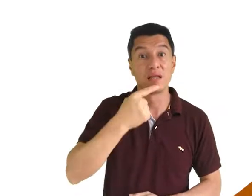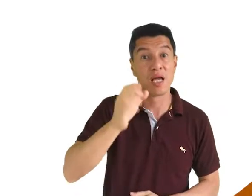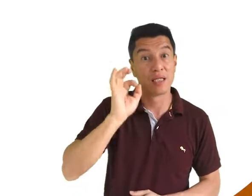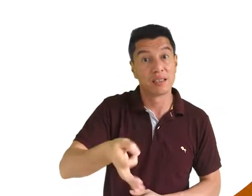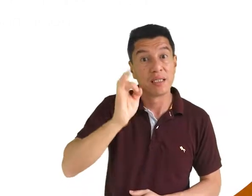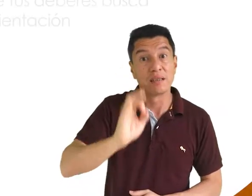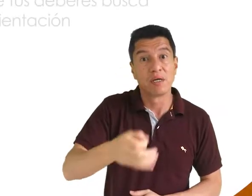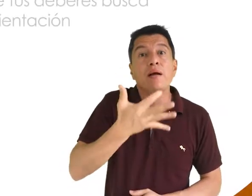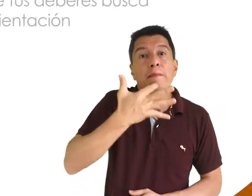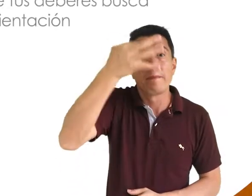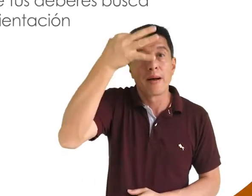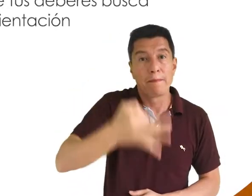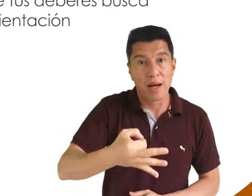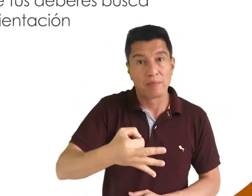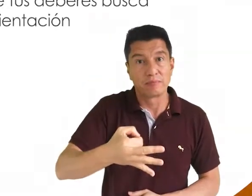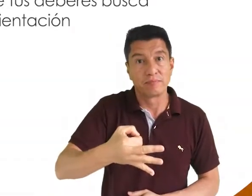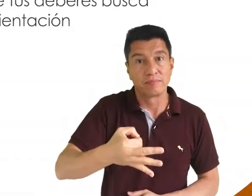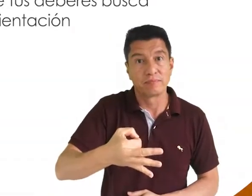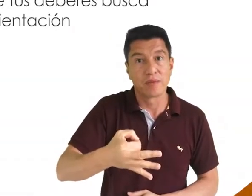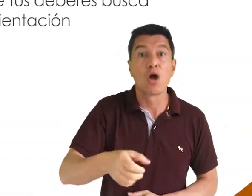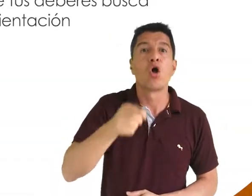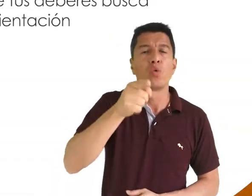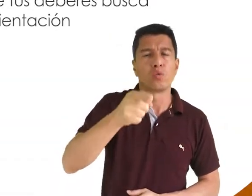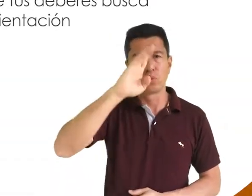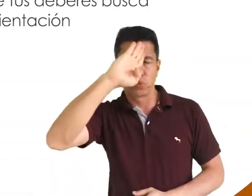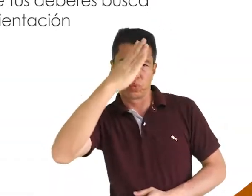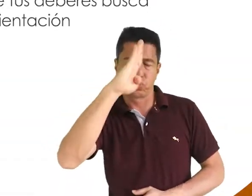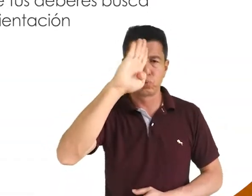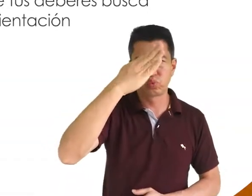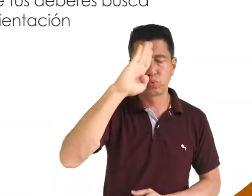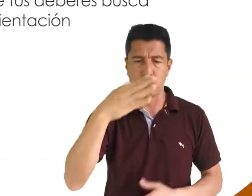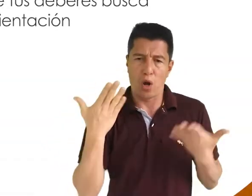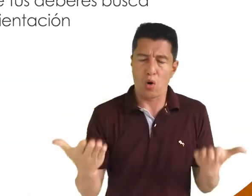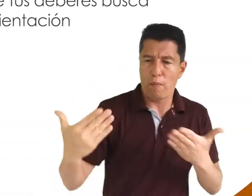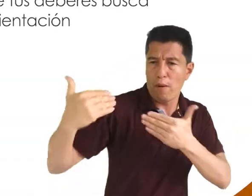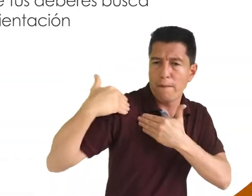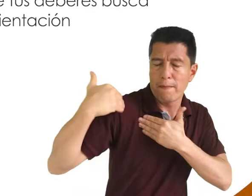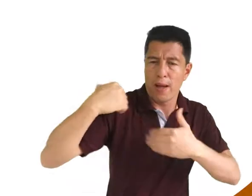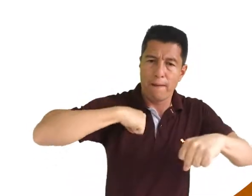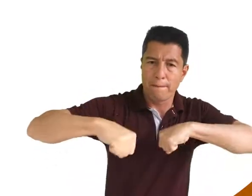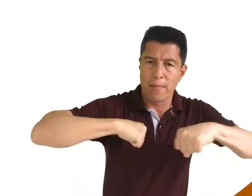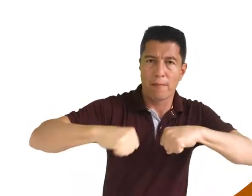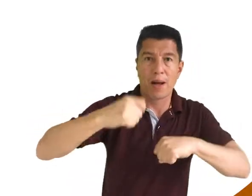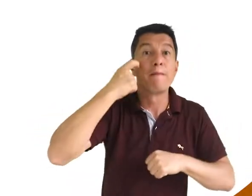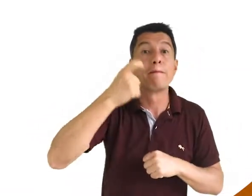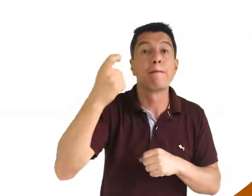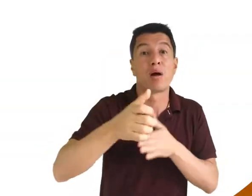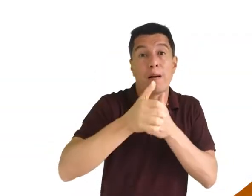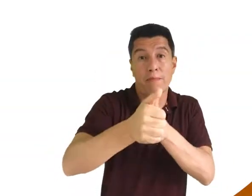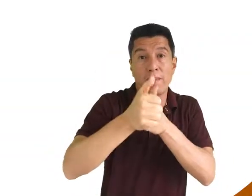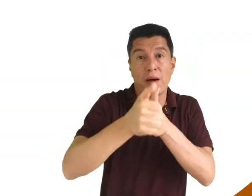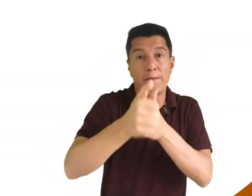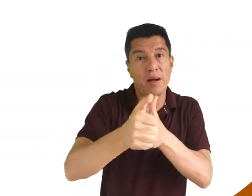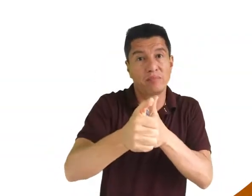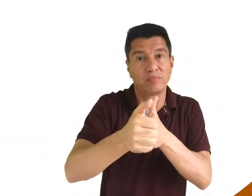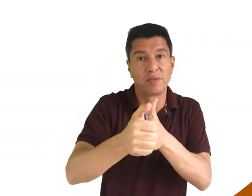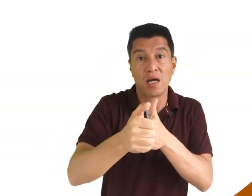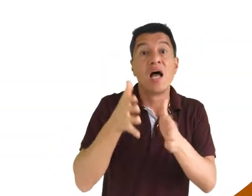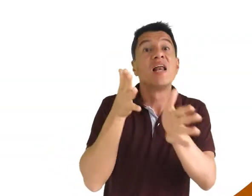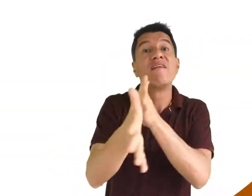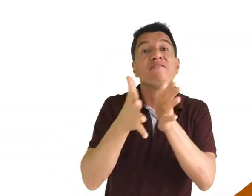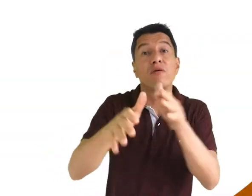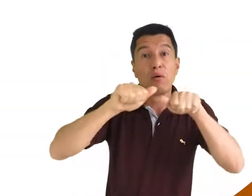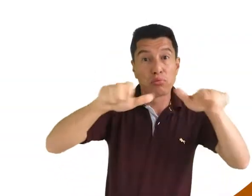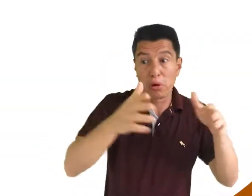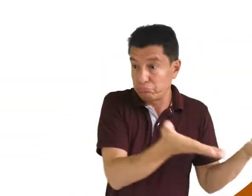verdad. Si tienes dudas en la aplicación de tus deberes, busca orientación. Facilita el acceso a la